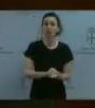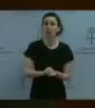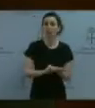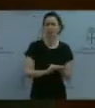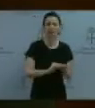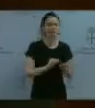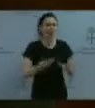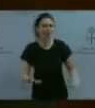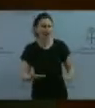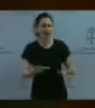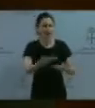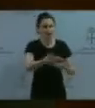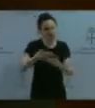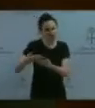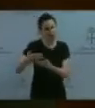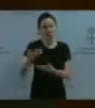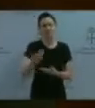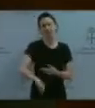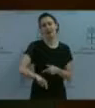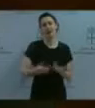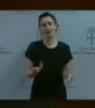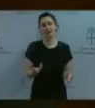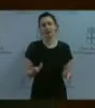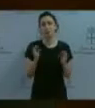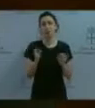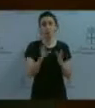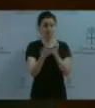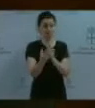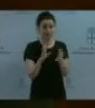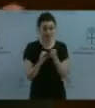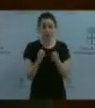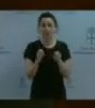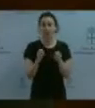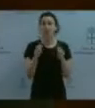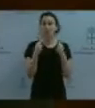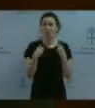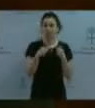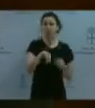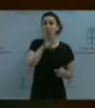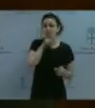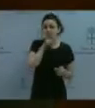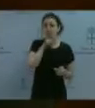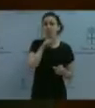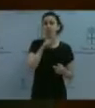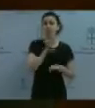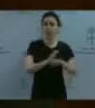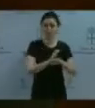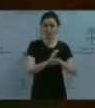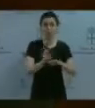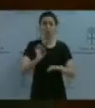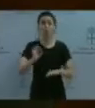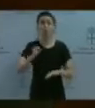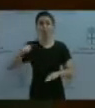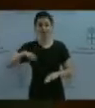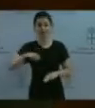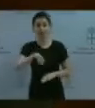naturalmente lo que decimos los diputados, los consejeros o el presidente del Principado. Pero el problema es que el debate parece un poco impostado. Como